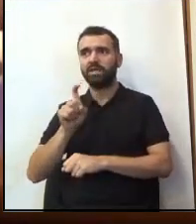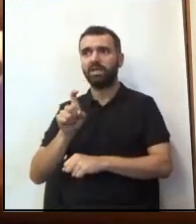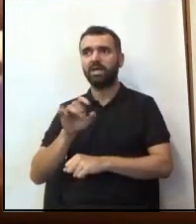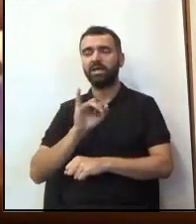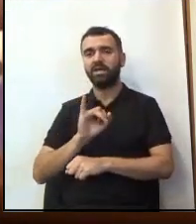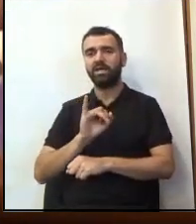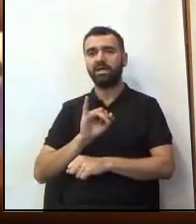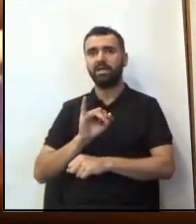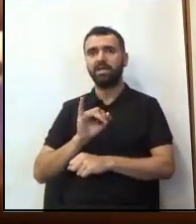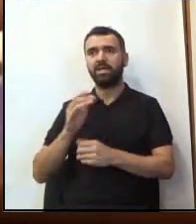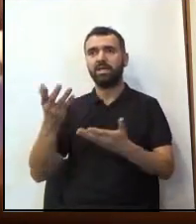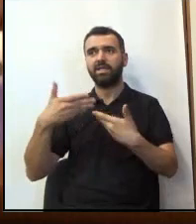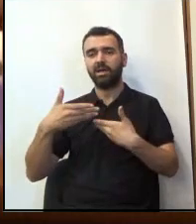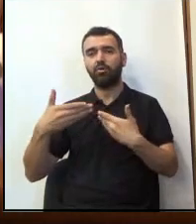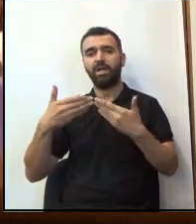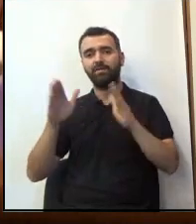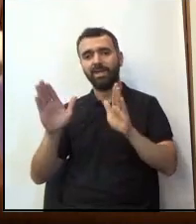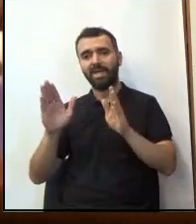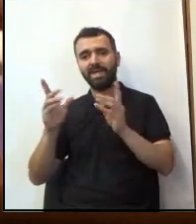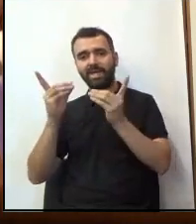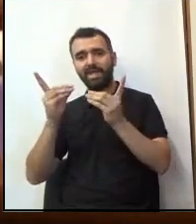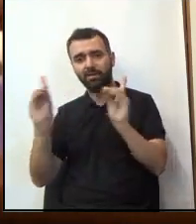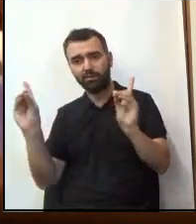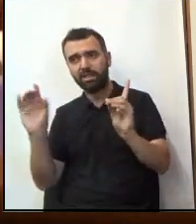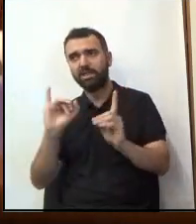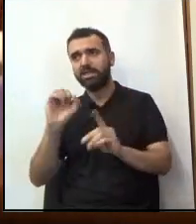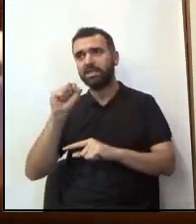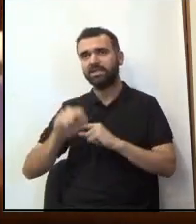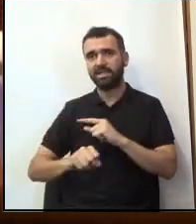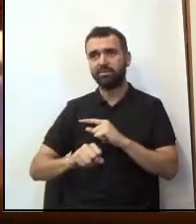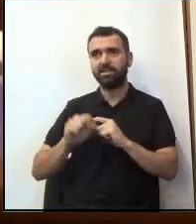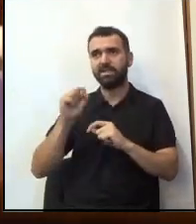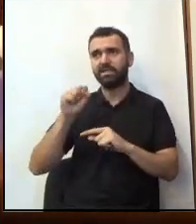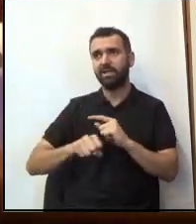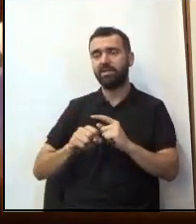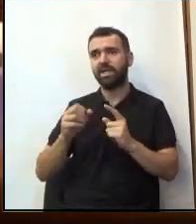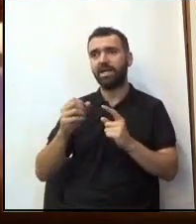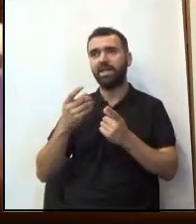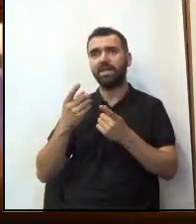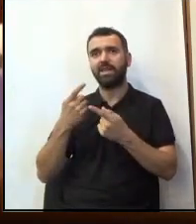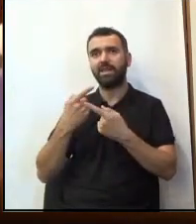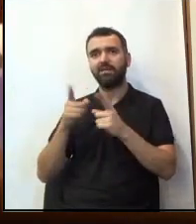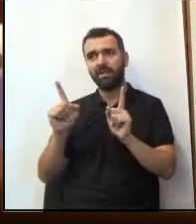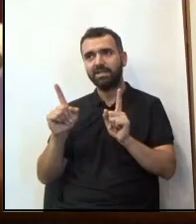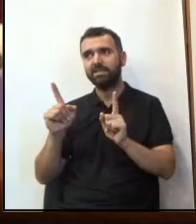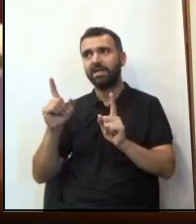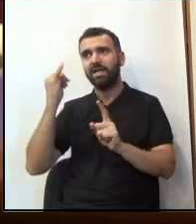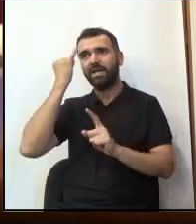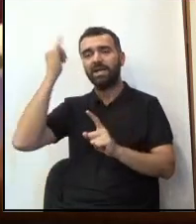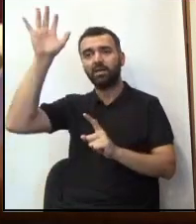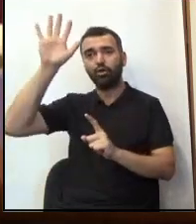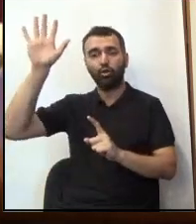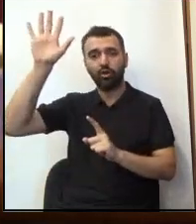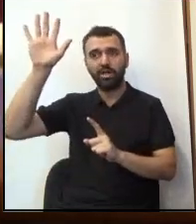en libertad, en democracia y se aceptan las diferencias ideológicas, política, pero no